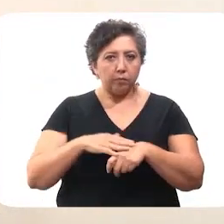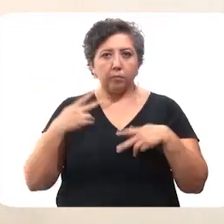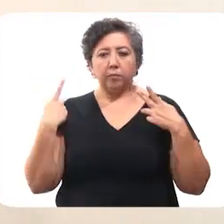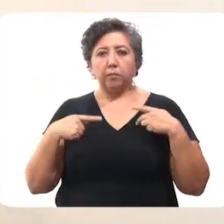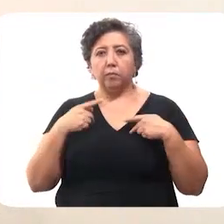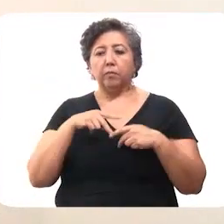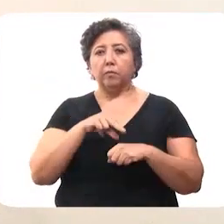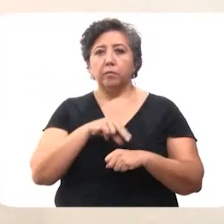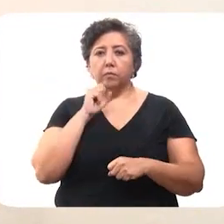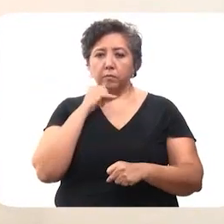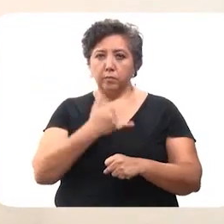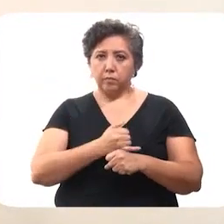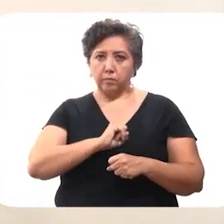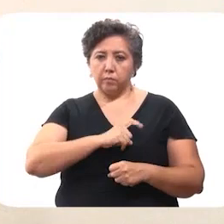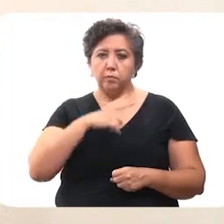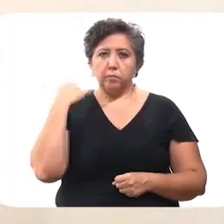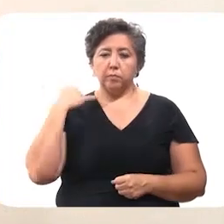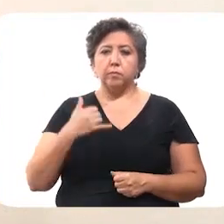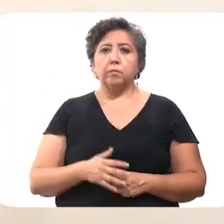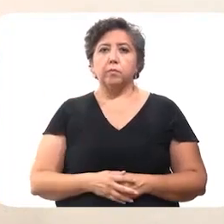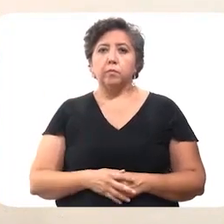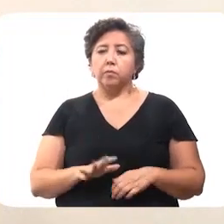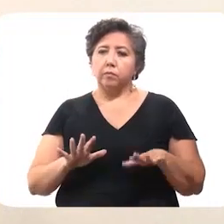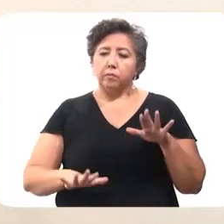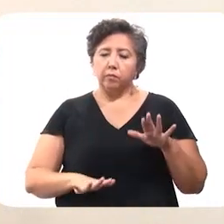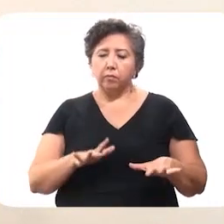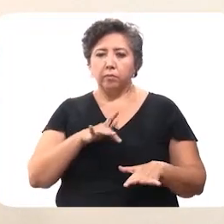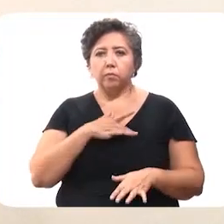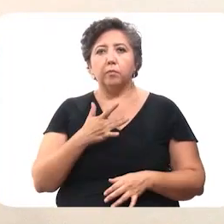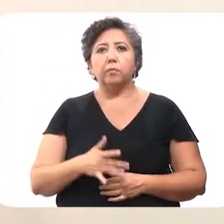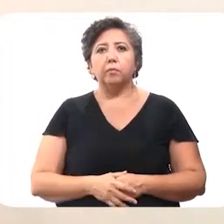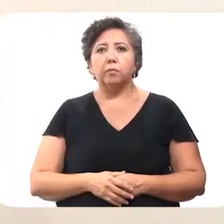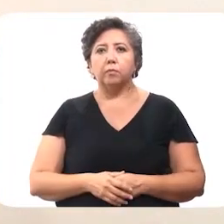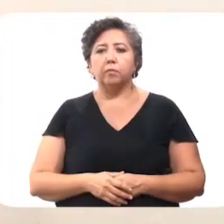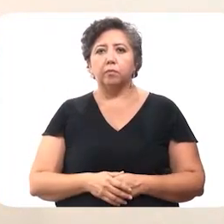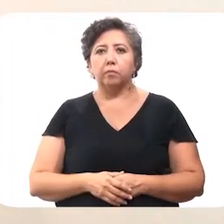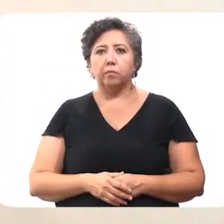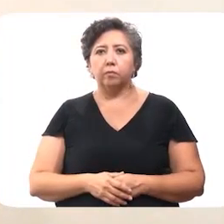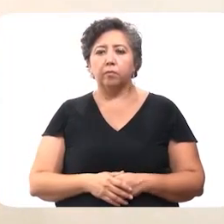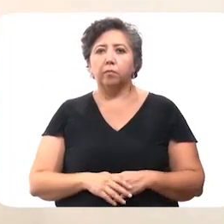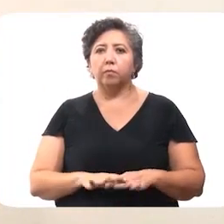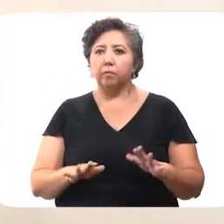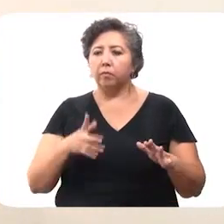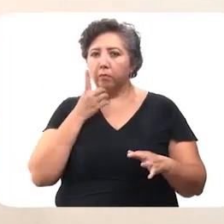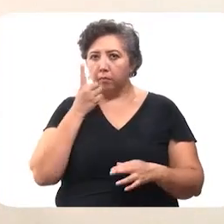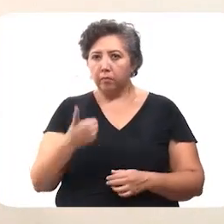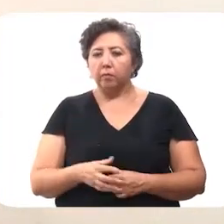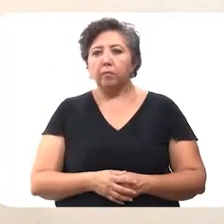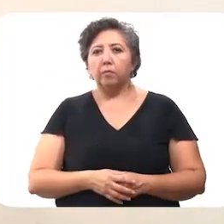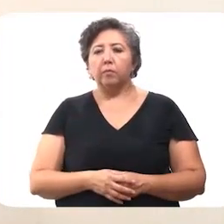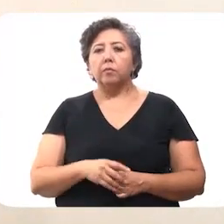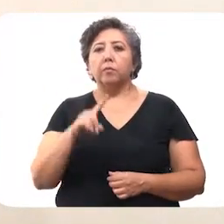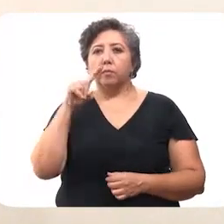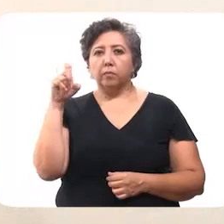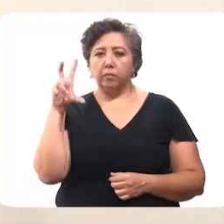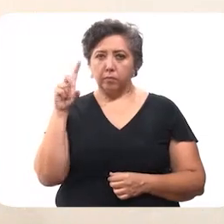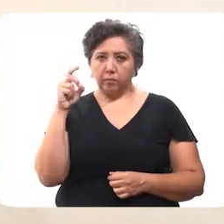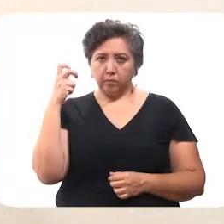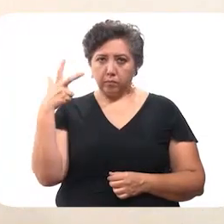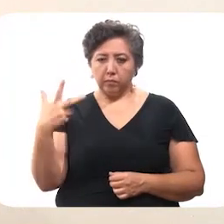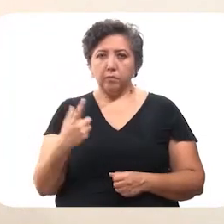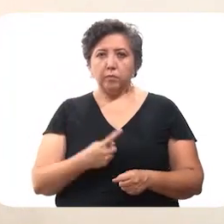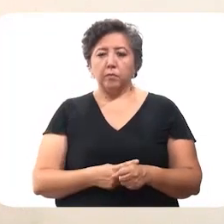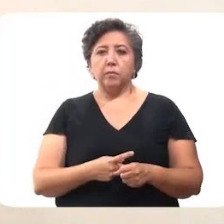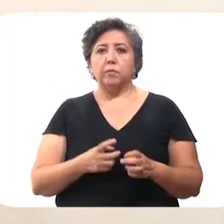por personal médico de la Secretaría de Salud de Yucatán. Presentan síntomas leves. Como ya se mencionó, 138